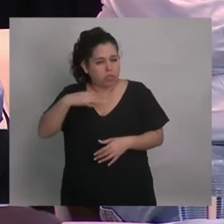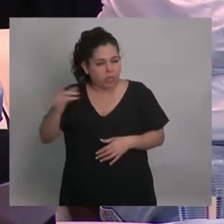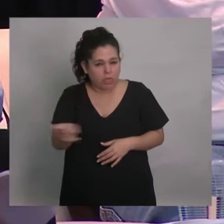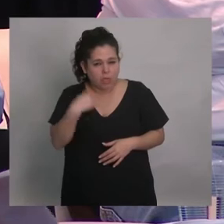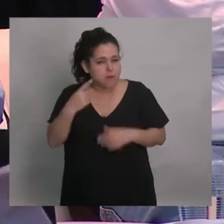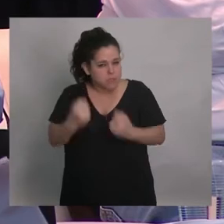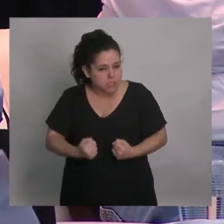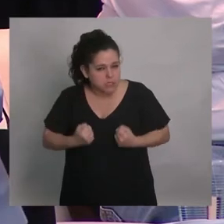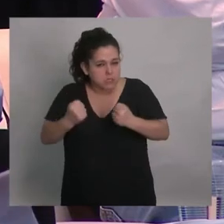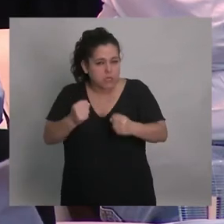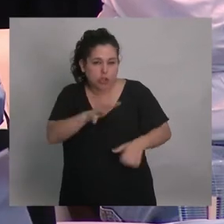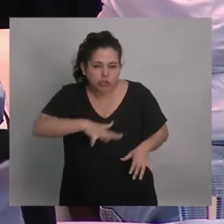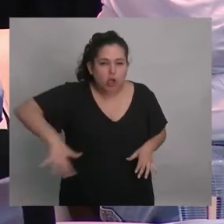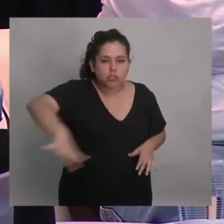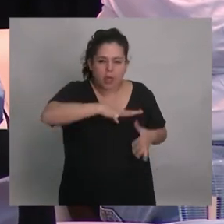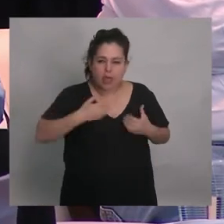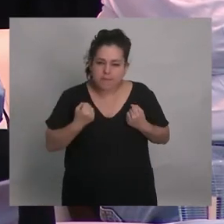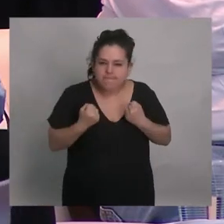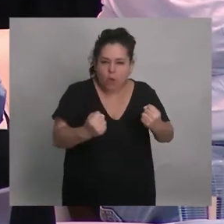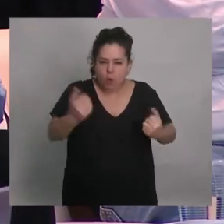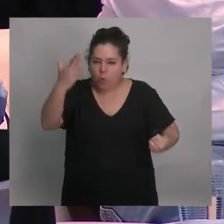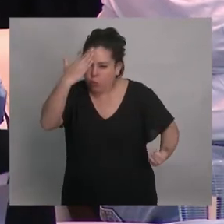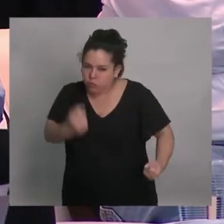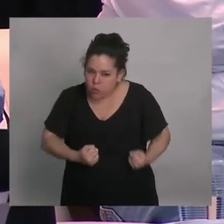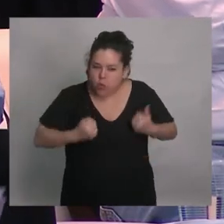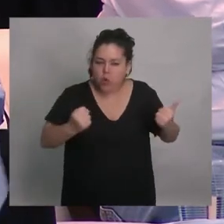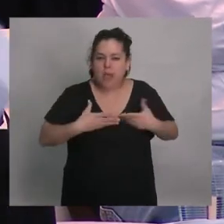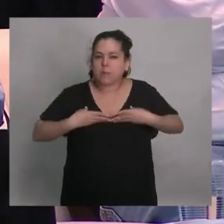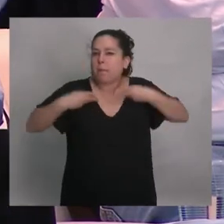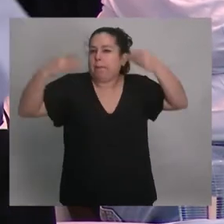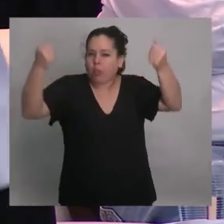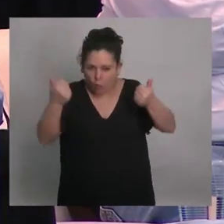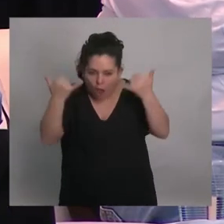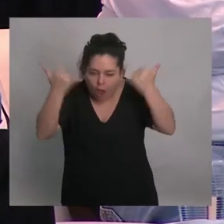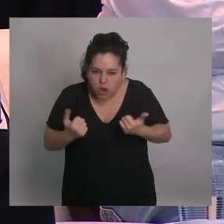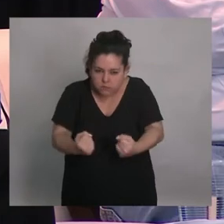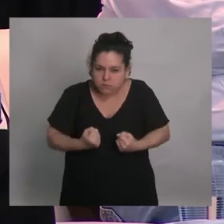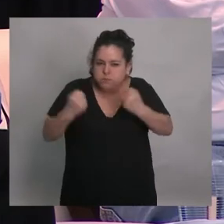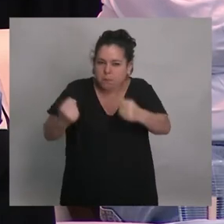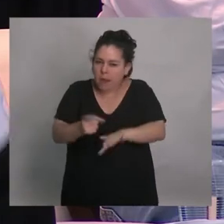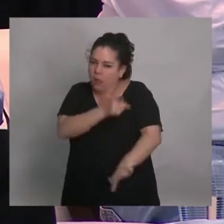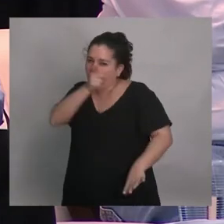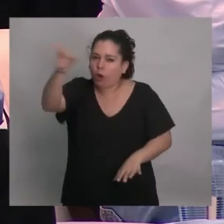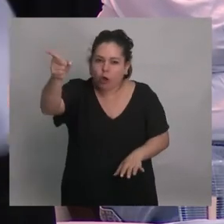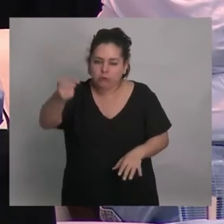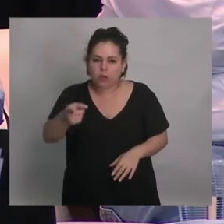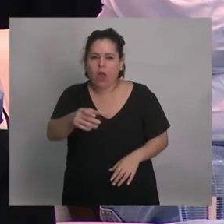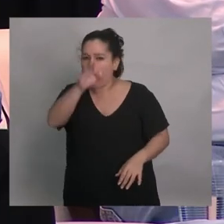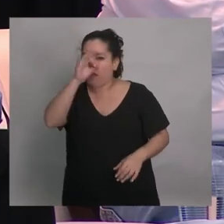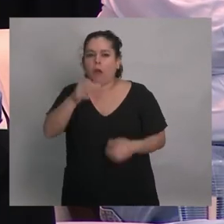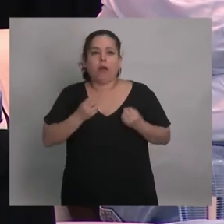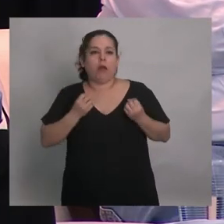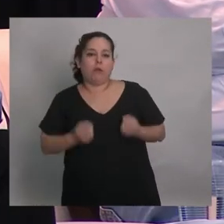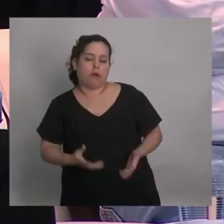resistencia social cultural política y espiritual para hacer frente a esto no bajar nunca los